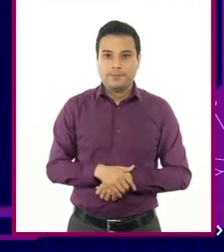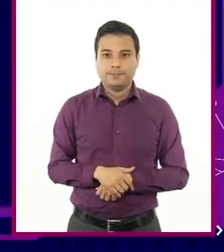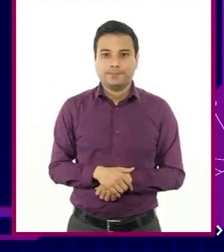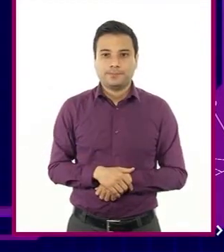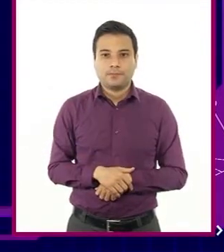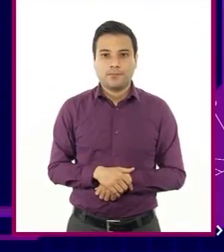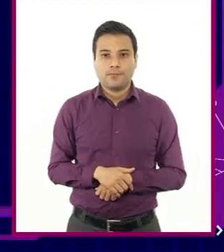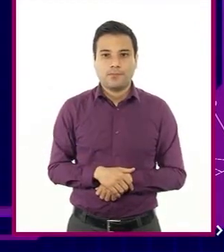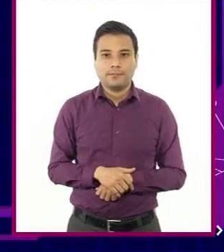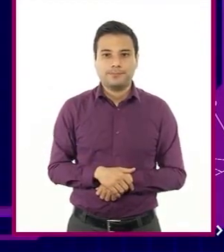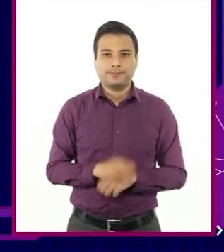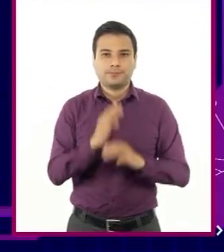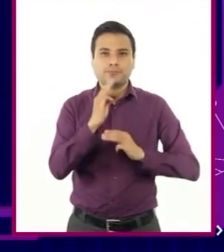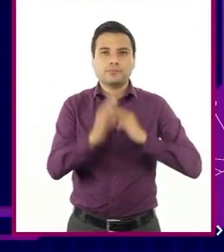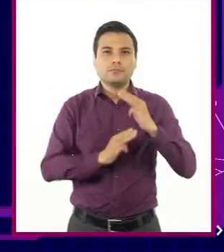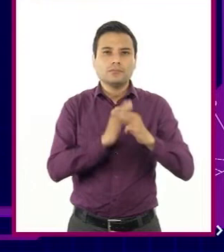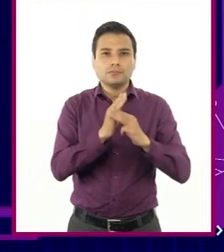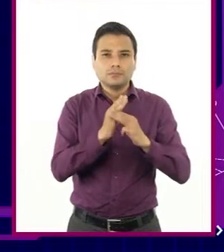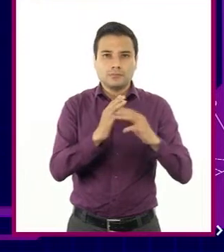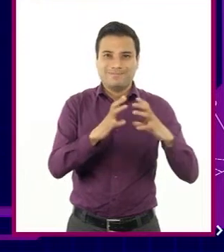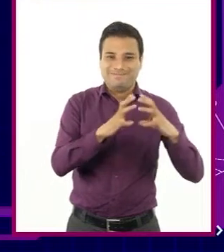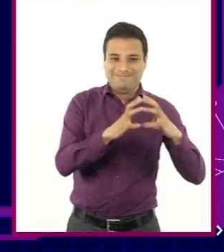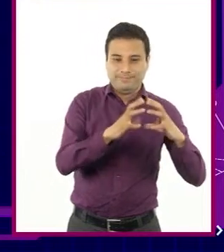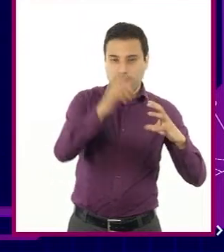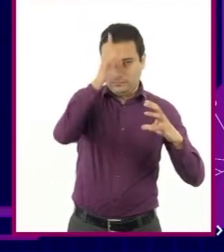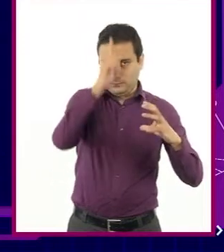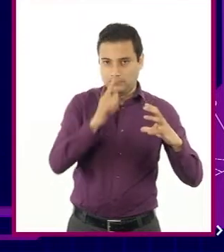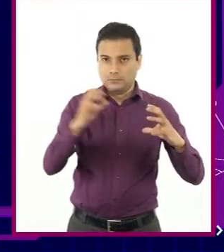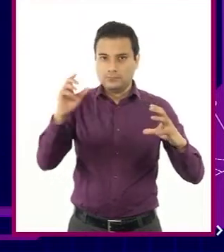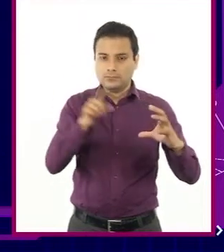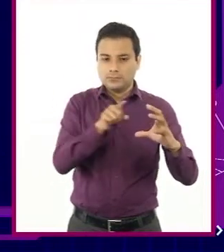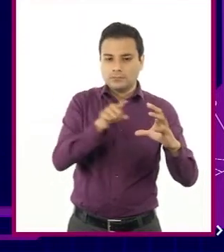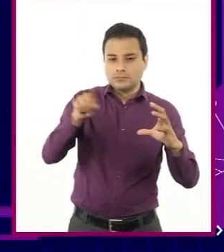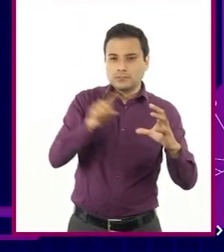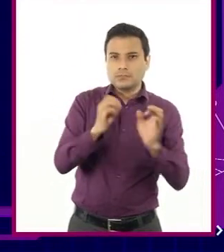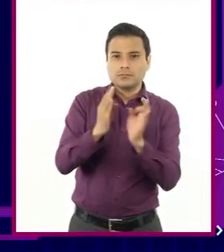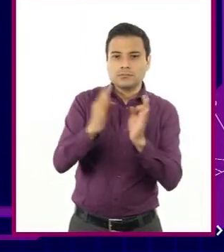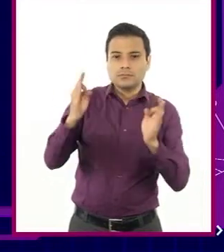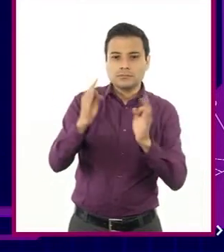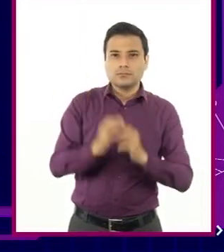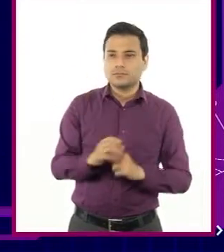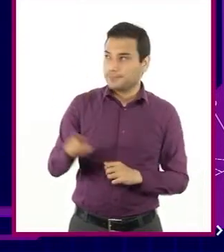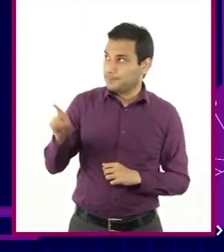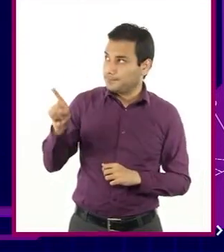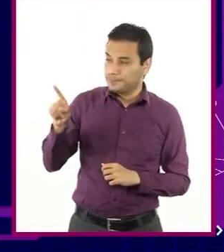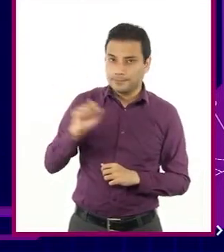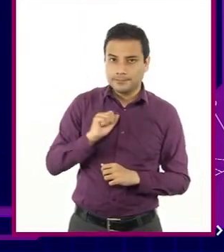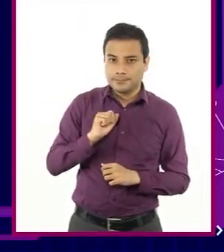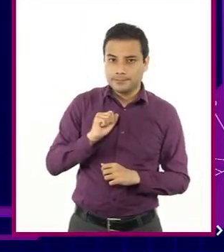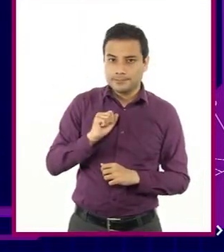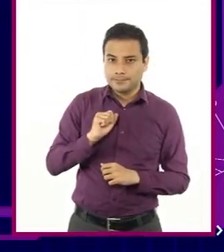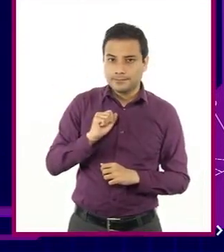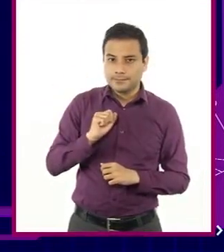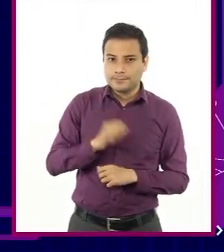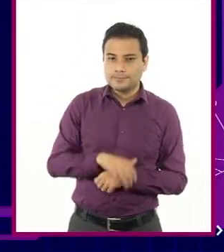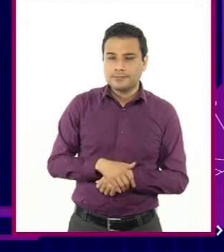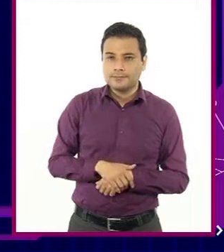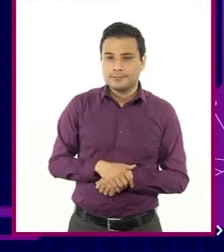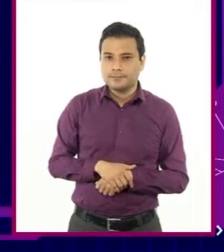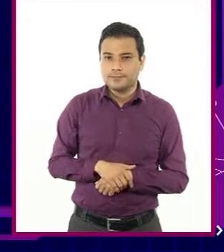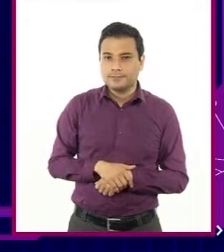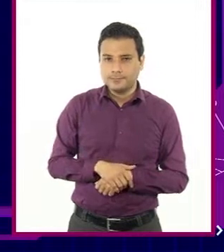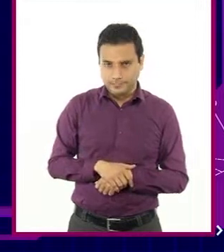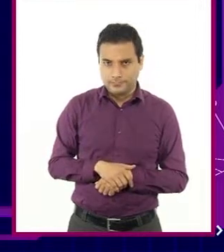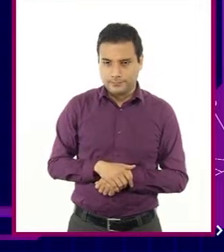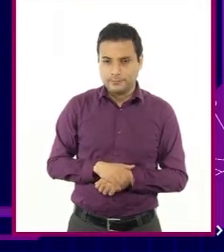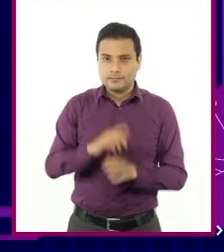Luna es aproximadamente de 384,000 kilómetros. ¿Cuál es la distancia promedio en